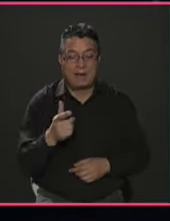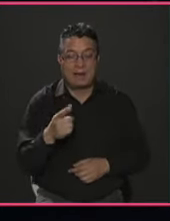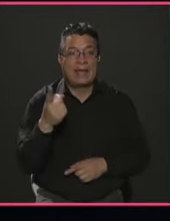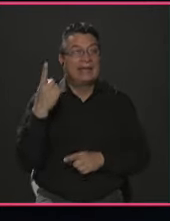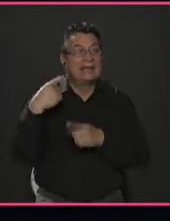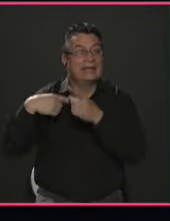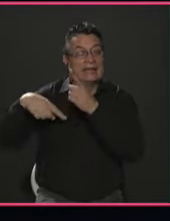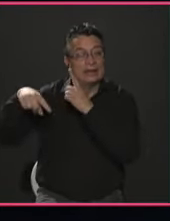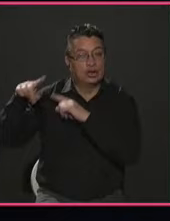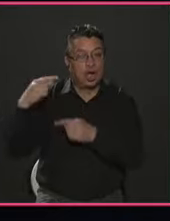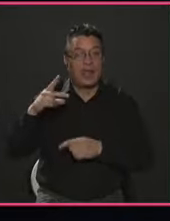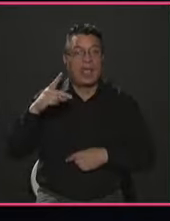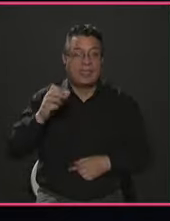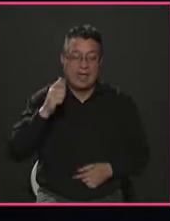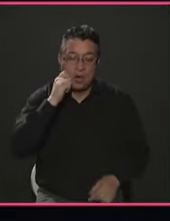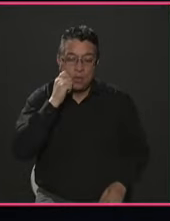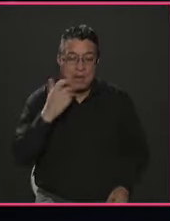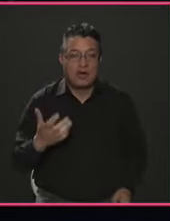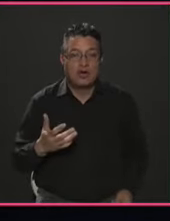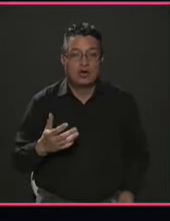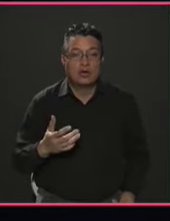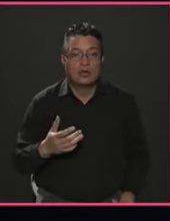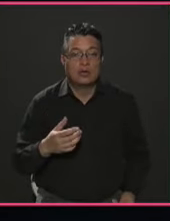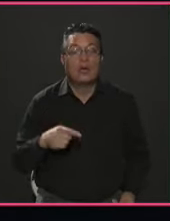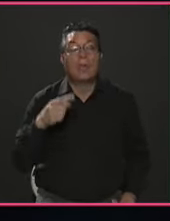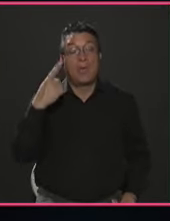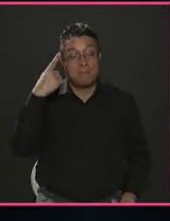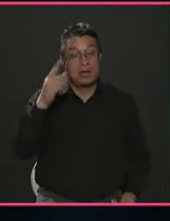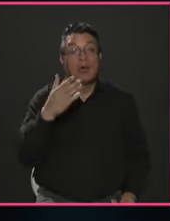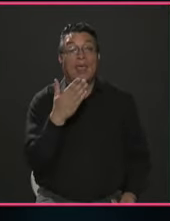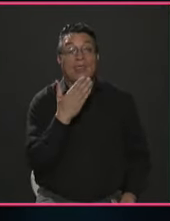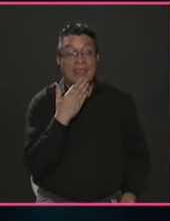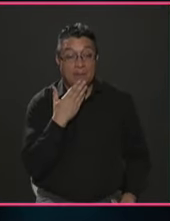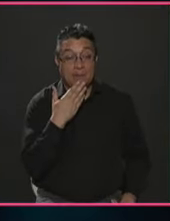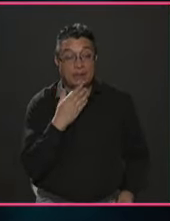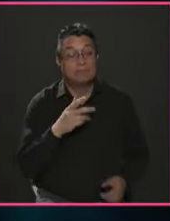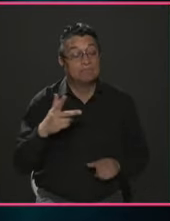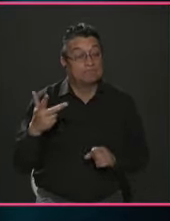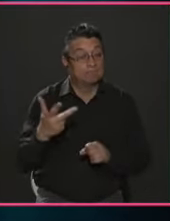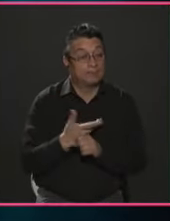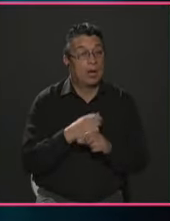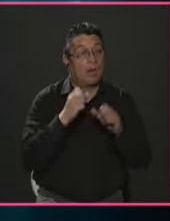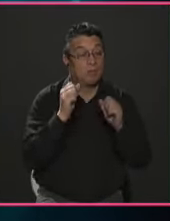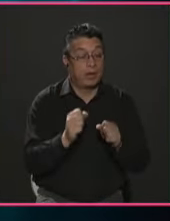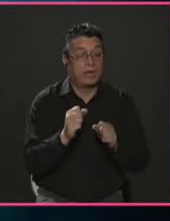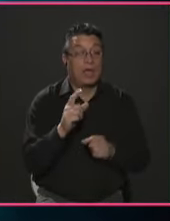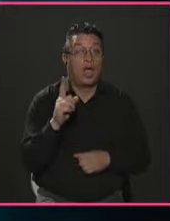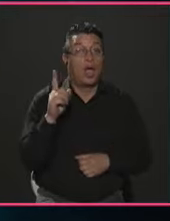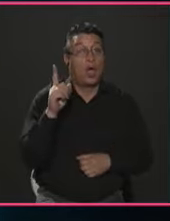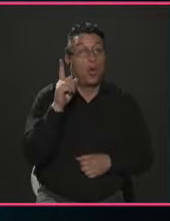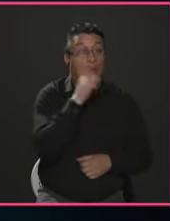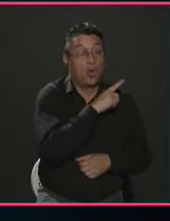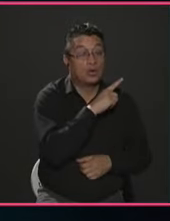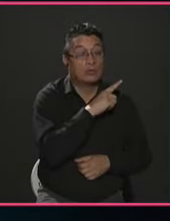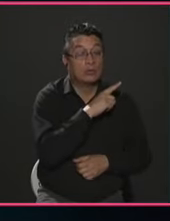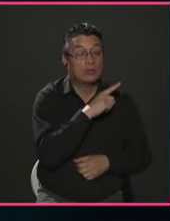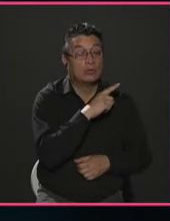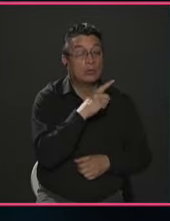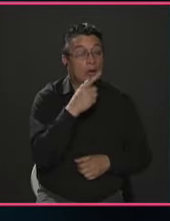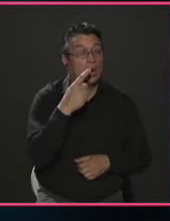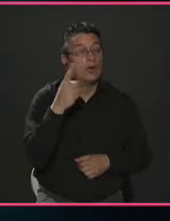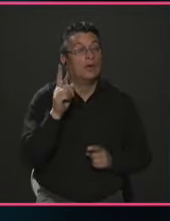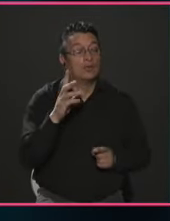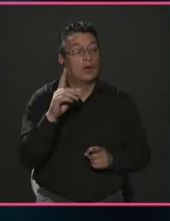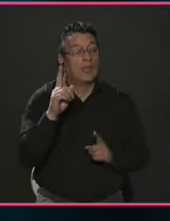la historia de la humanidad pero también desafortunadamente podría ser el último A menos